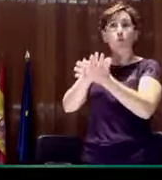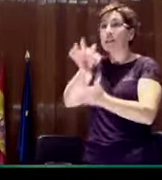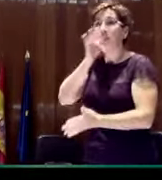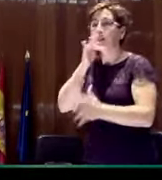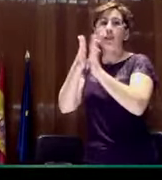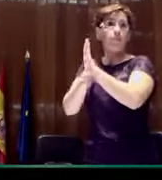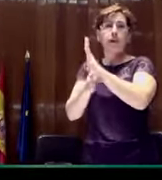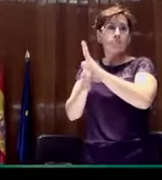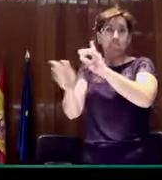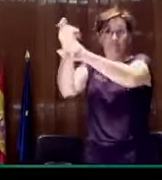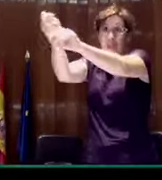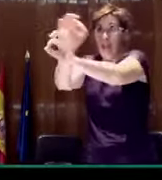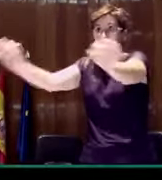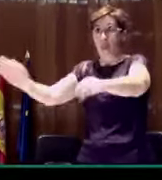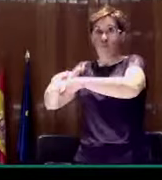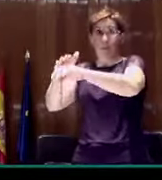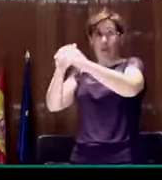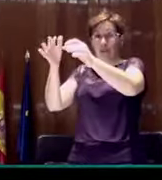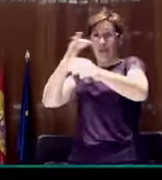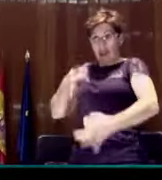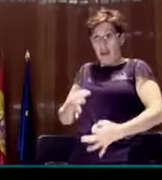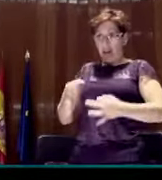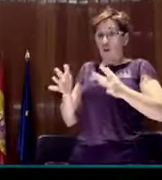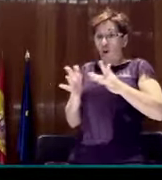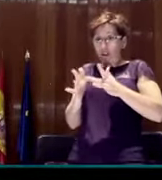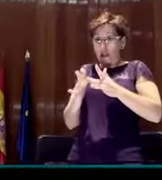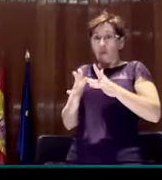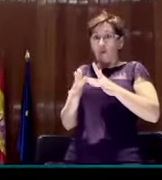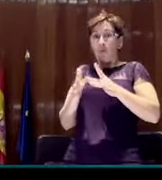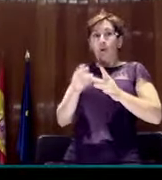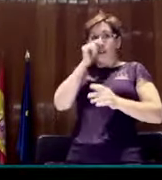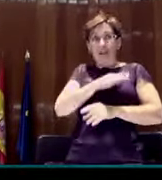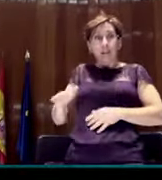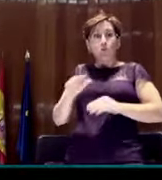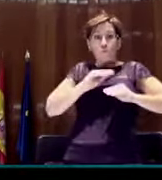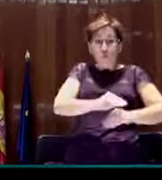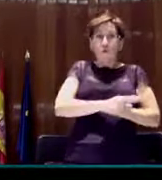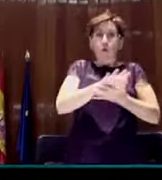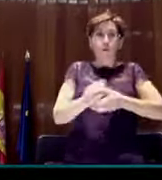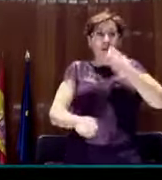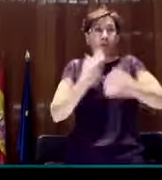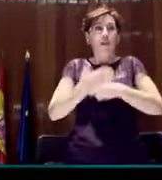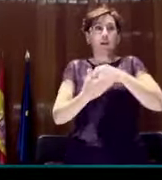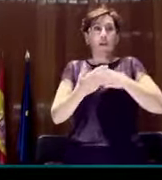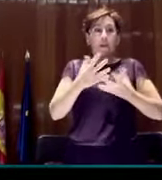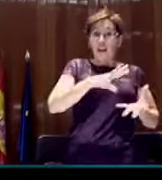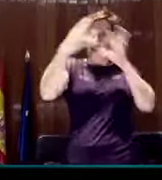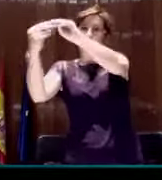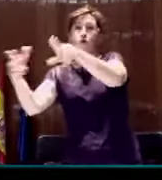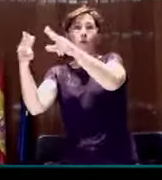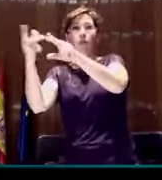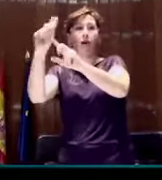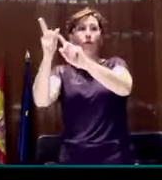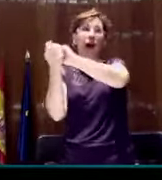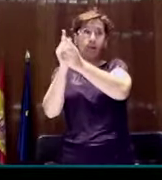nosotros y no la sociedad que está en contacto con la lengua de signos la que se adapte a ellos, ¿no? Pasamos a Islandia, porque quería mencionar una última